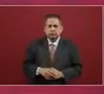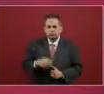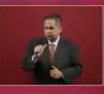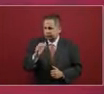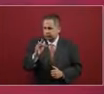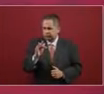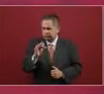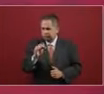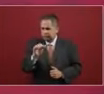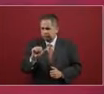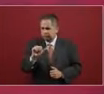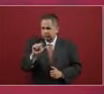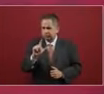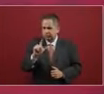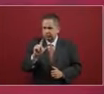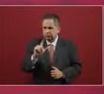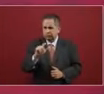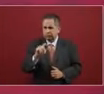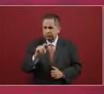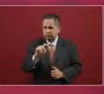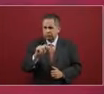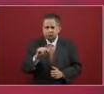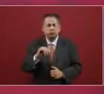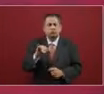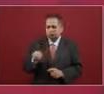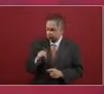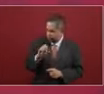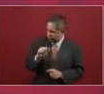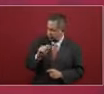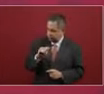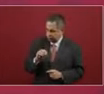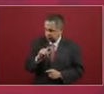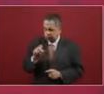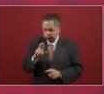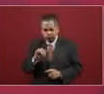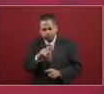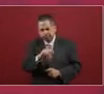Alfonso. No, Zorrilla, José Antonio Zorrilla Pérez. José Antonio Zorrilla.